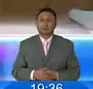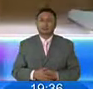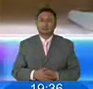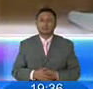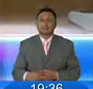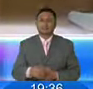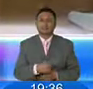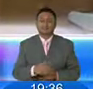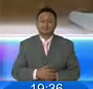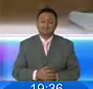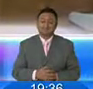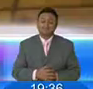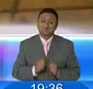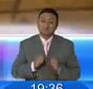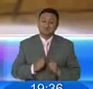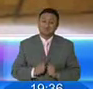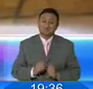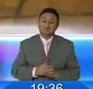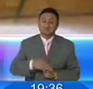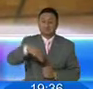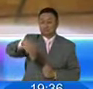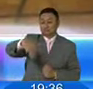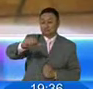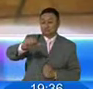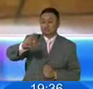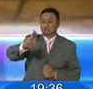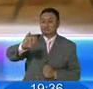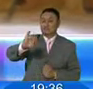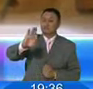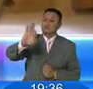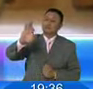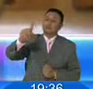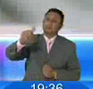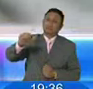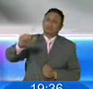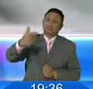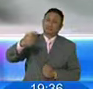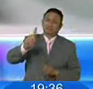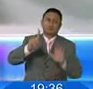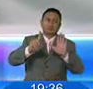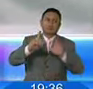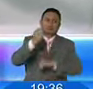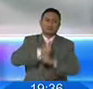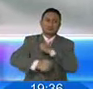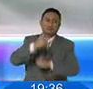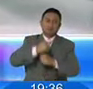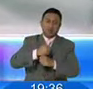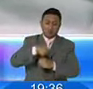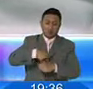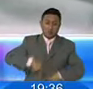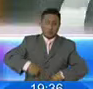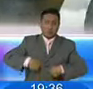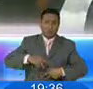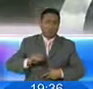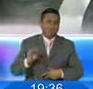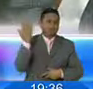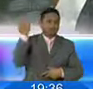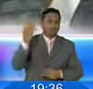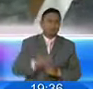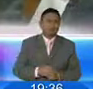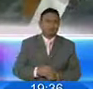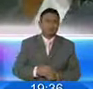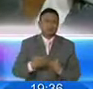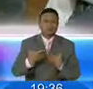Nostálgica y con algo de tristeza, Maritza recuerda aquel día hace 6 años en el que la vida le dio un giro total. Ella